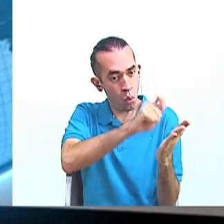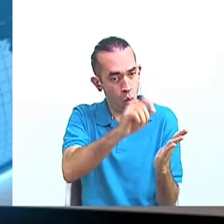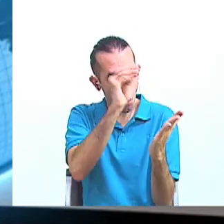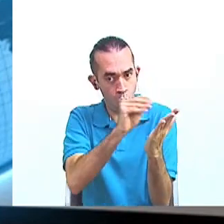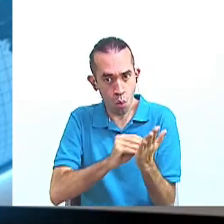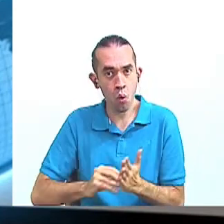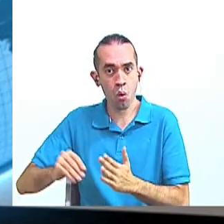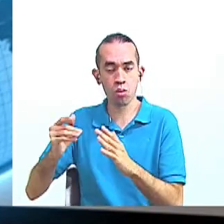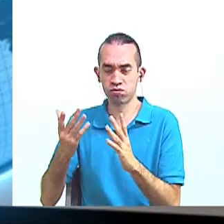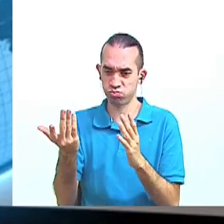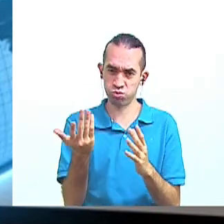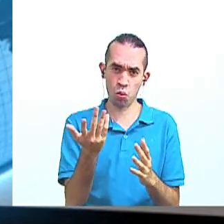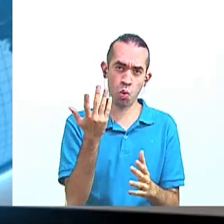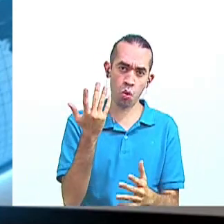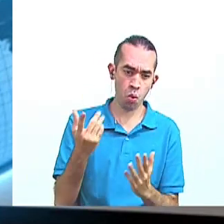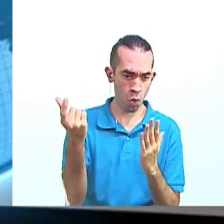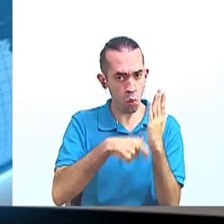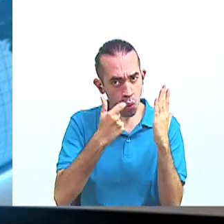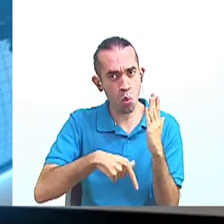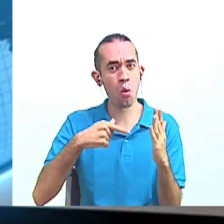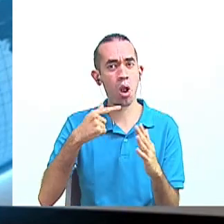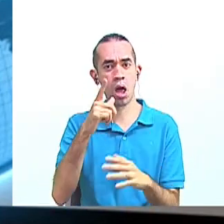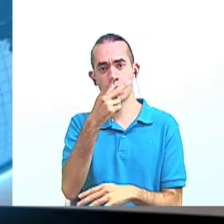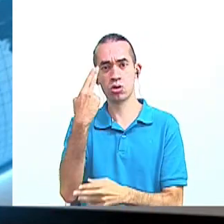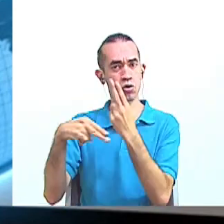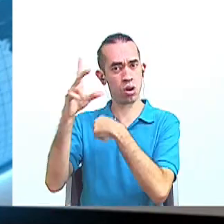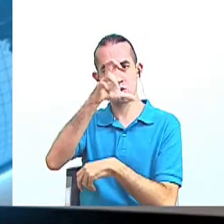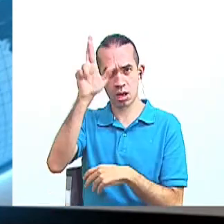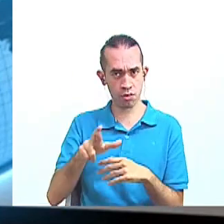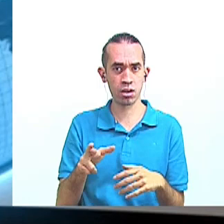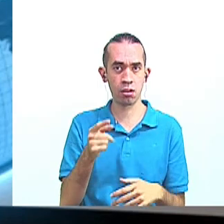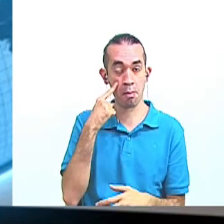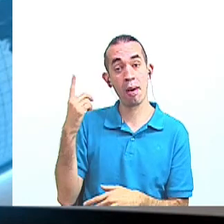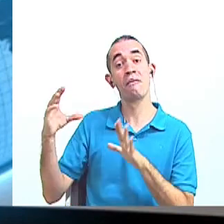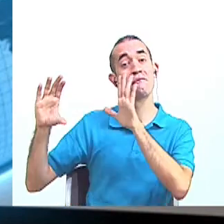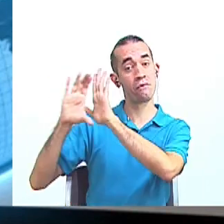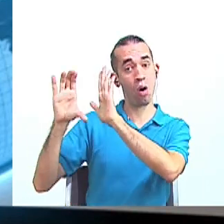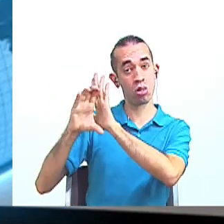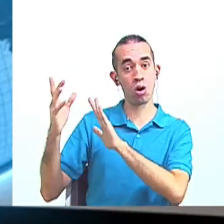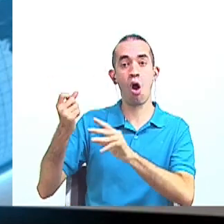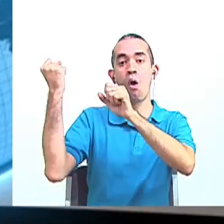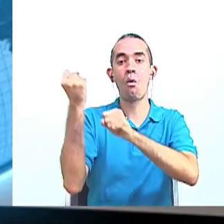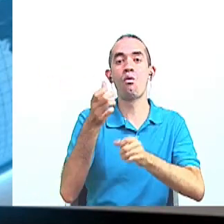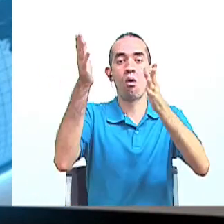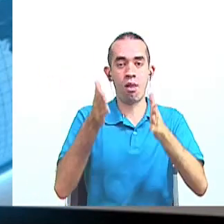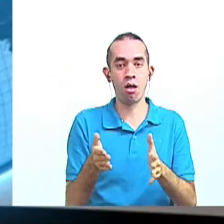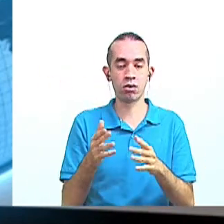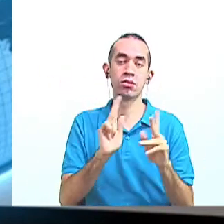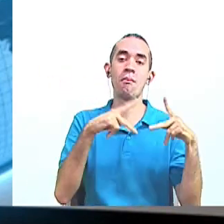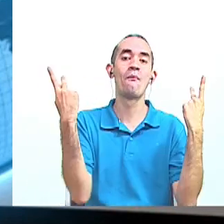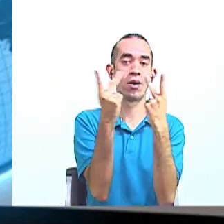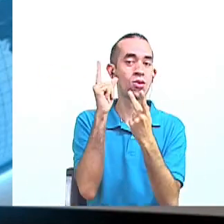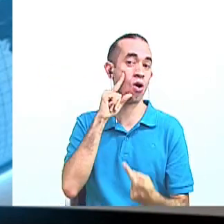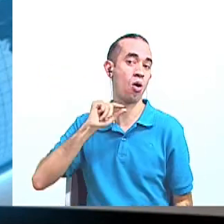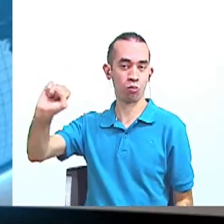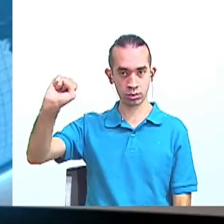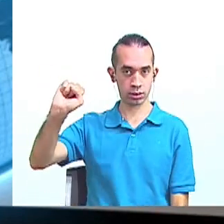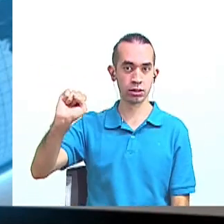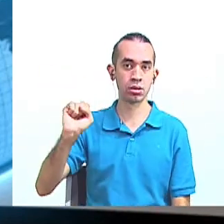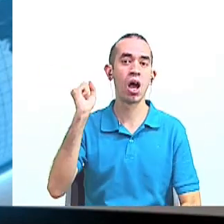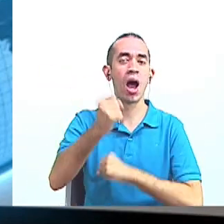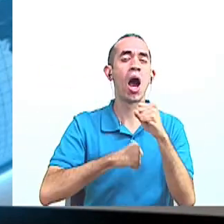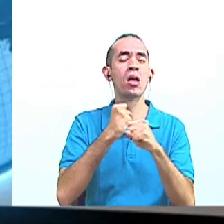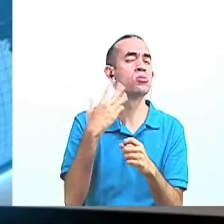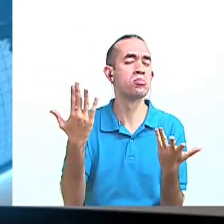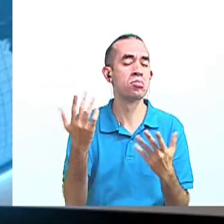los anales de la historia costarricense. Ahí está una fotografía de aquellos fundadores del Partido Comunista en el año